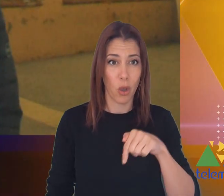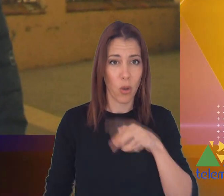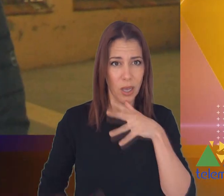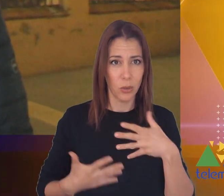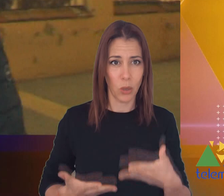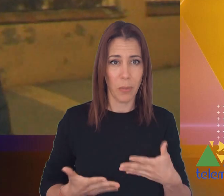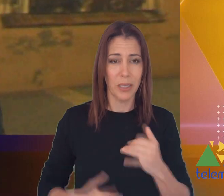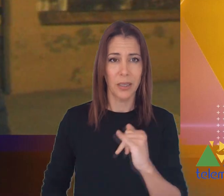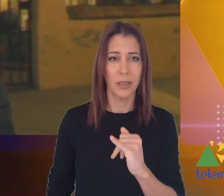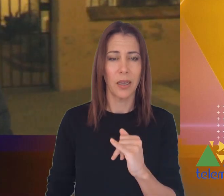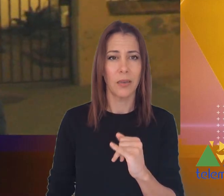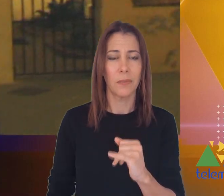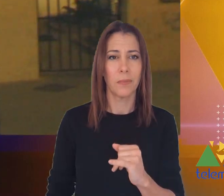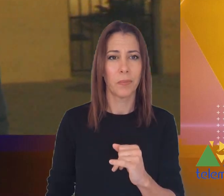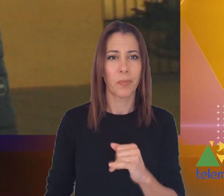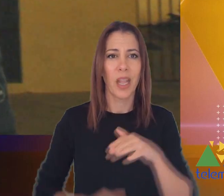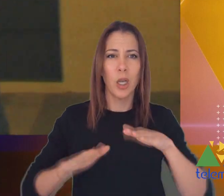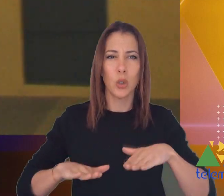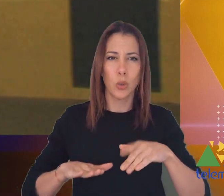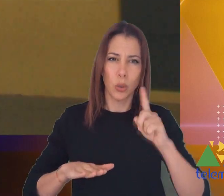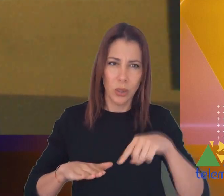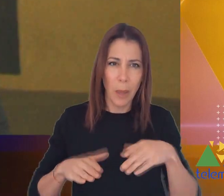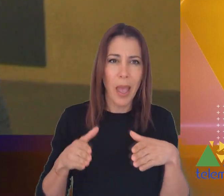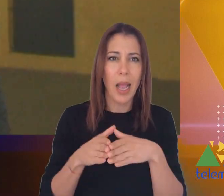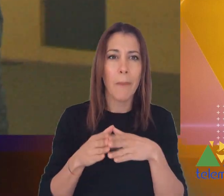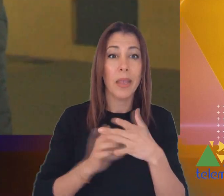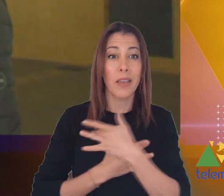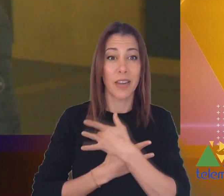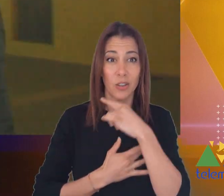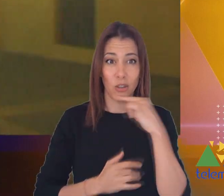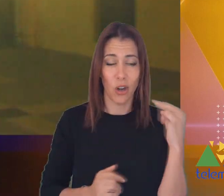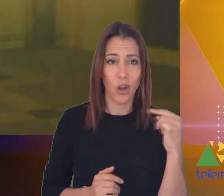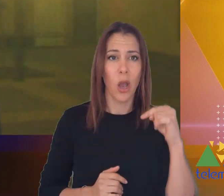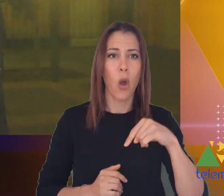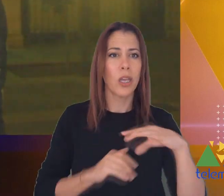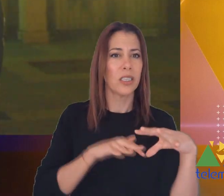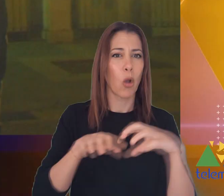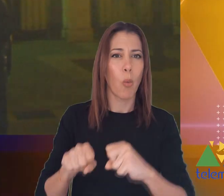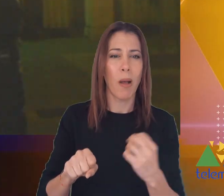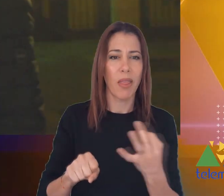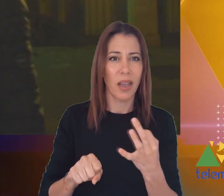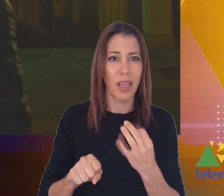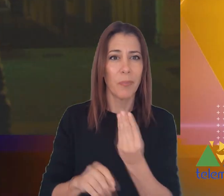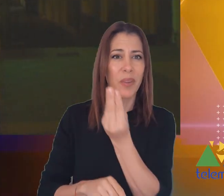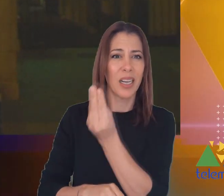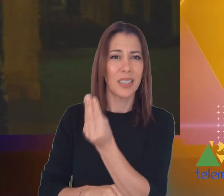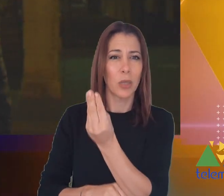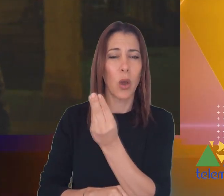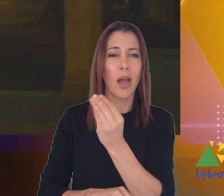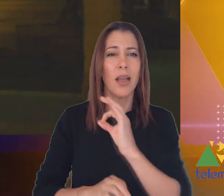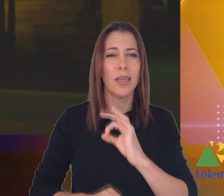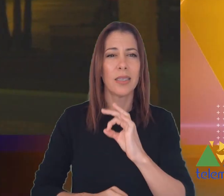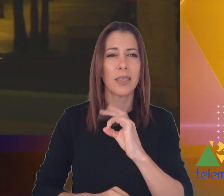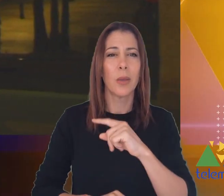tenemos, donde estuvo la Capilla de los Dolores, hoy está ocupada por la estatua del cardenal